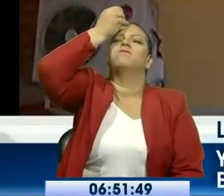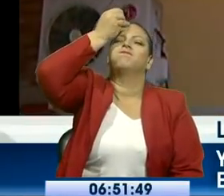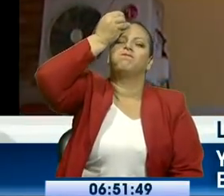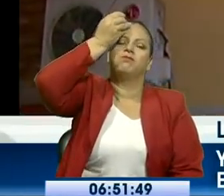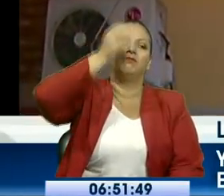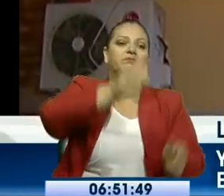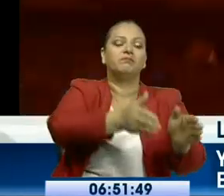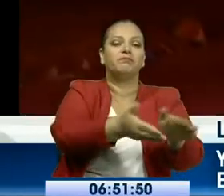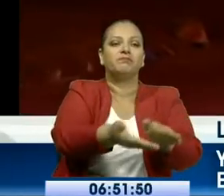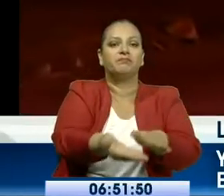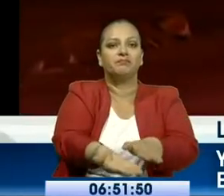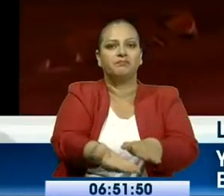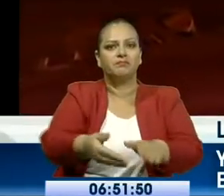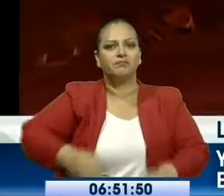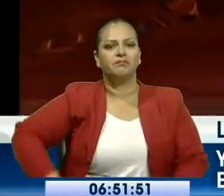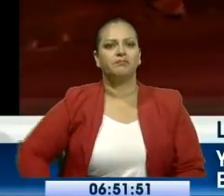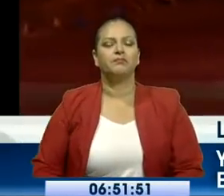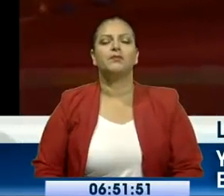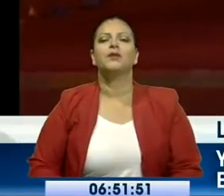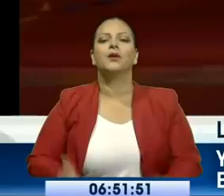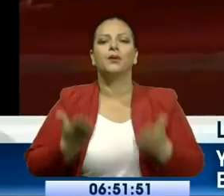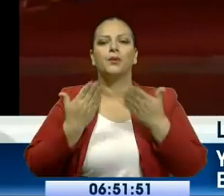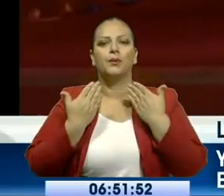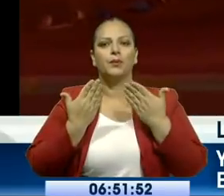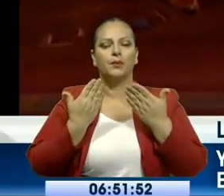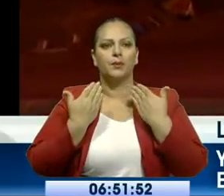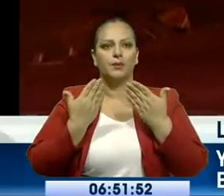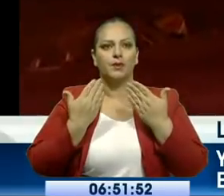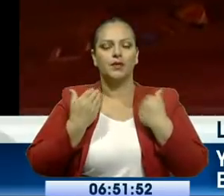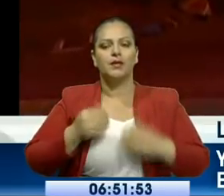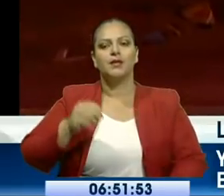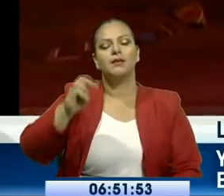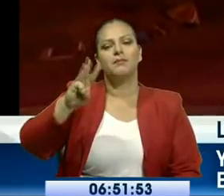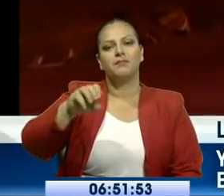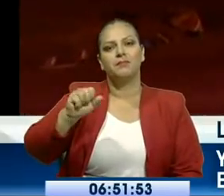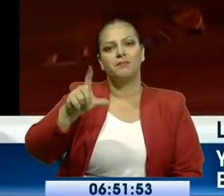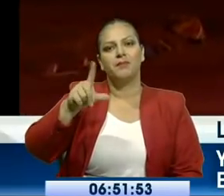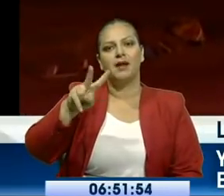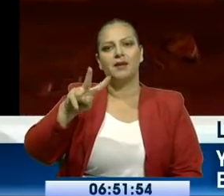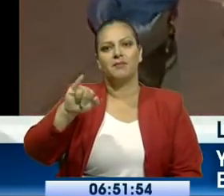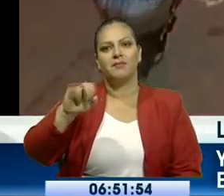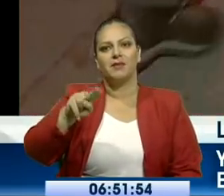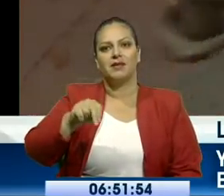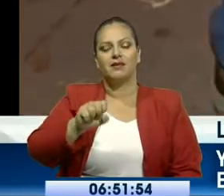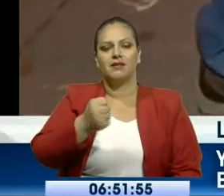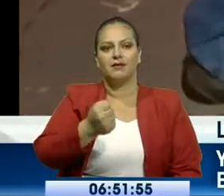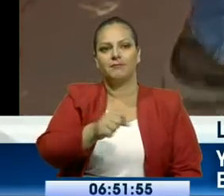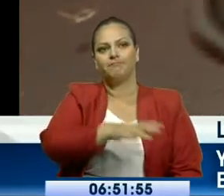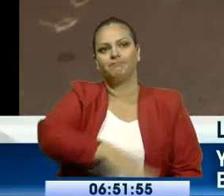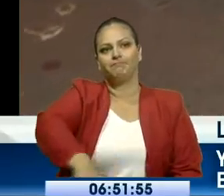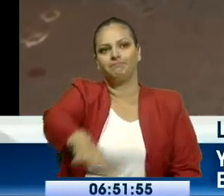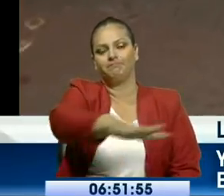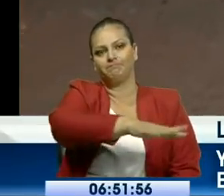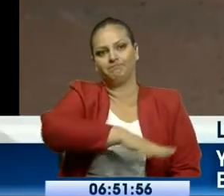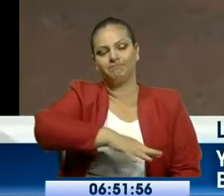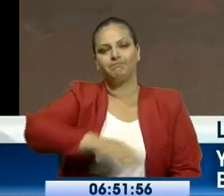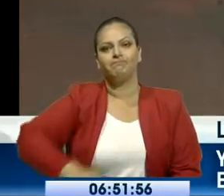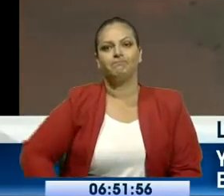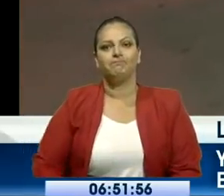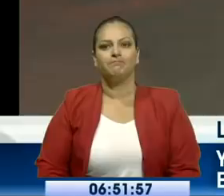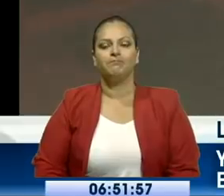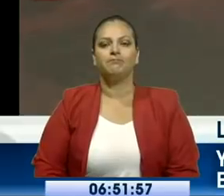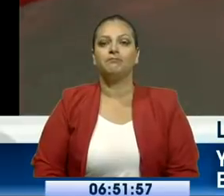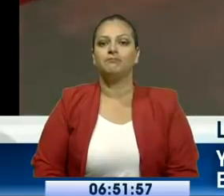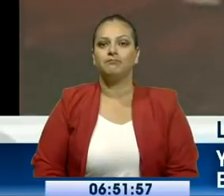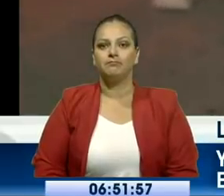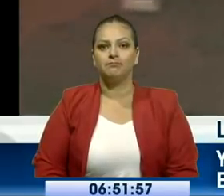en la cooperativa Mélida Toral, en el sector de las Malvinas, sur de Guayaquil. Según sus vecinos,